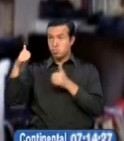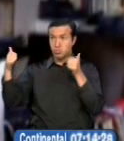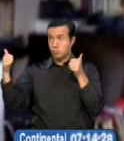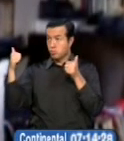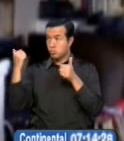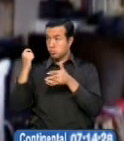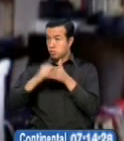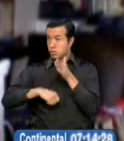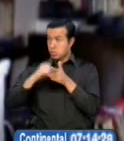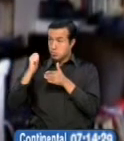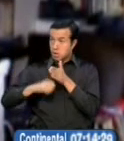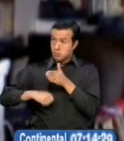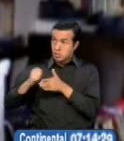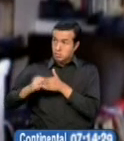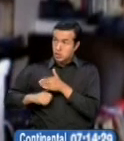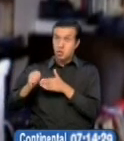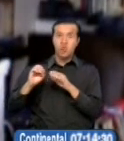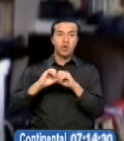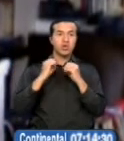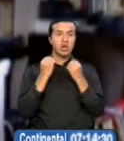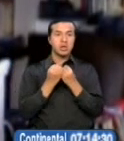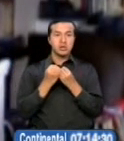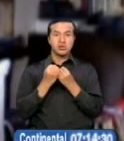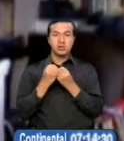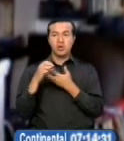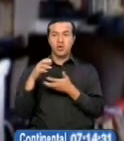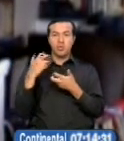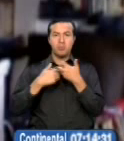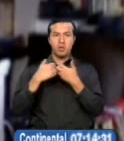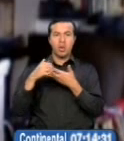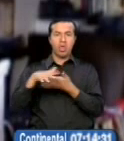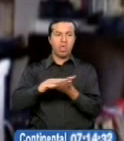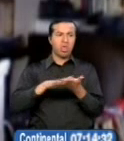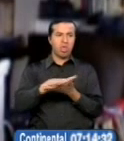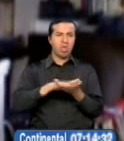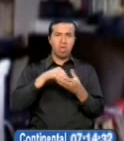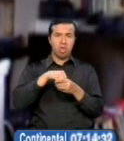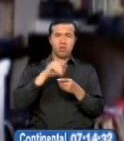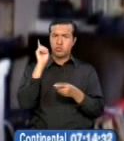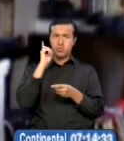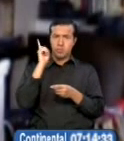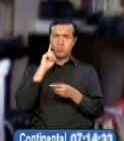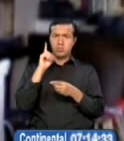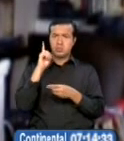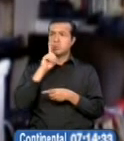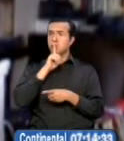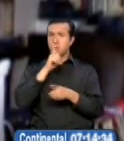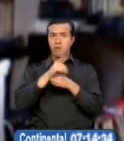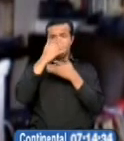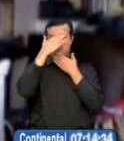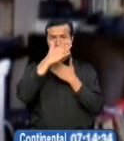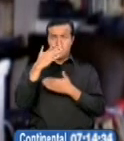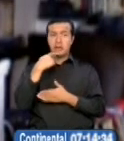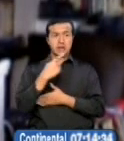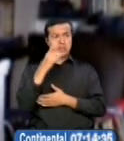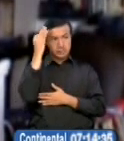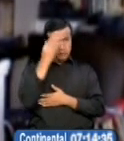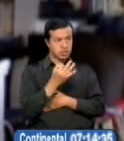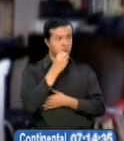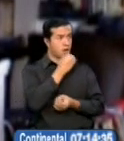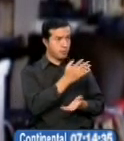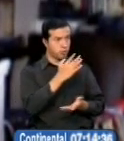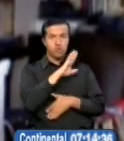decir, no se trata de una organización con problemas de mando interno, sino que cada vez que la FARC ha dicho vamos a hacer algo,